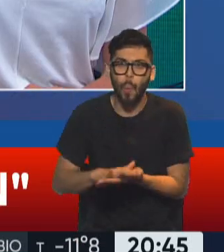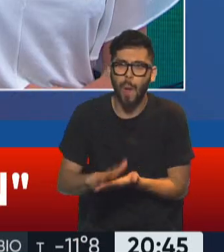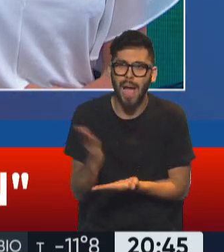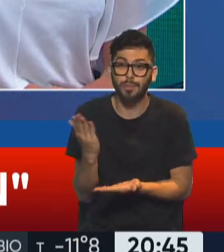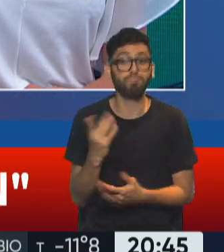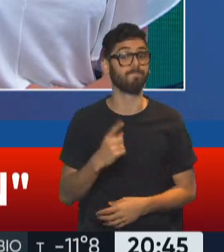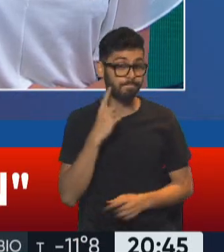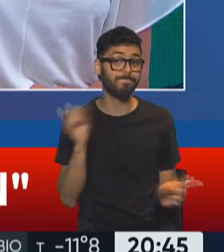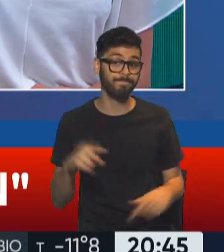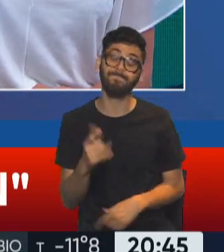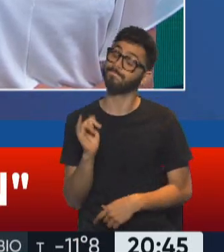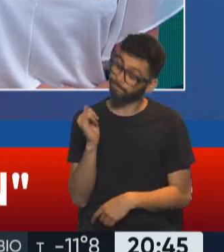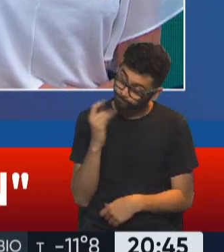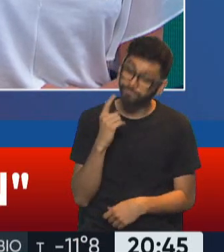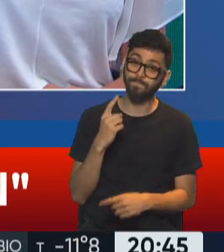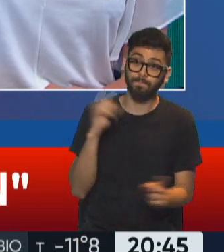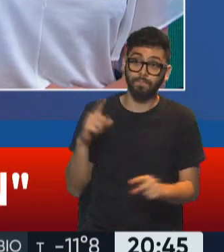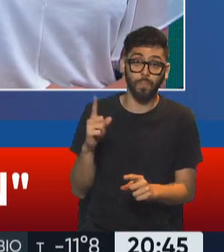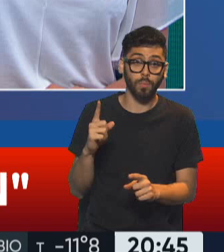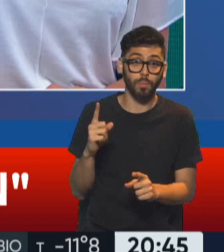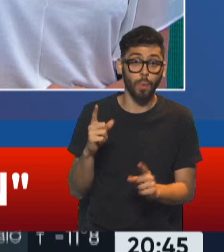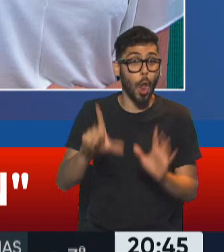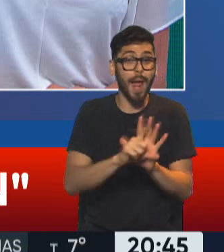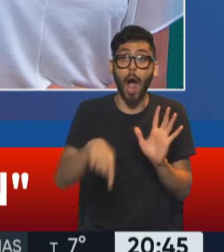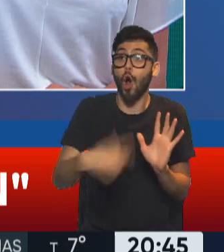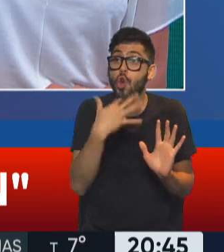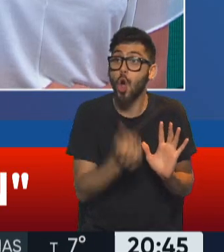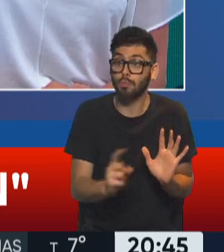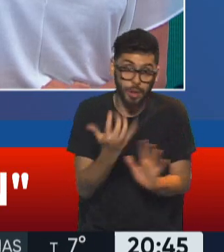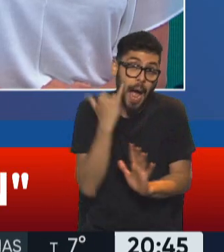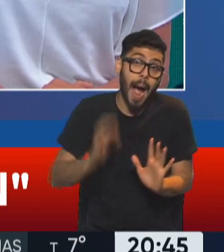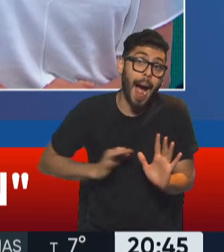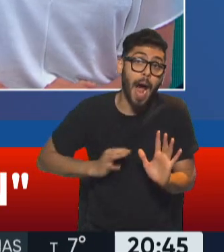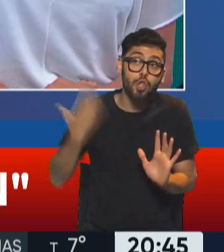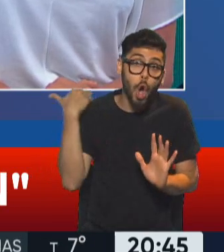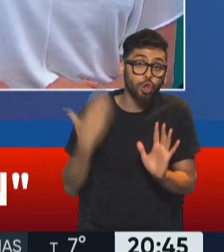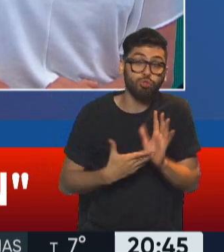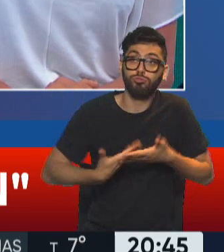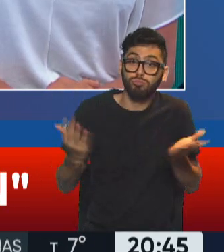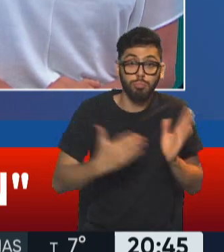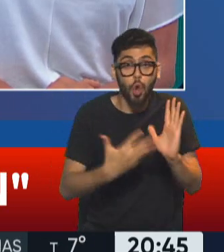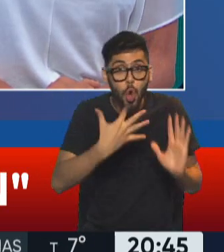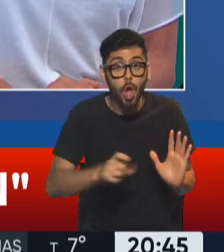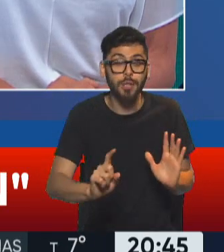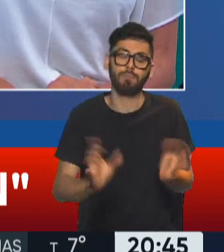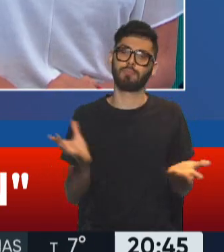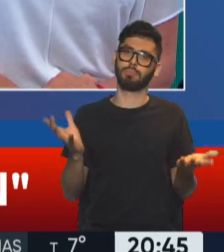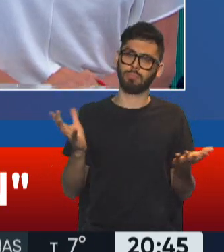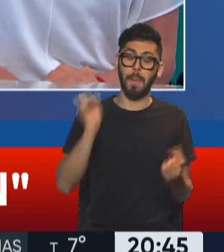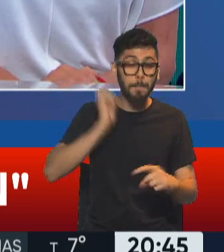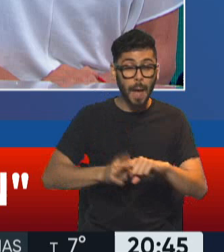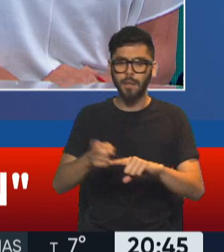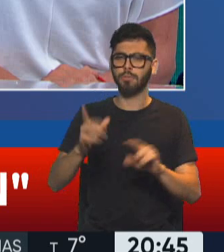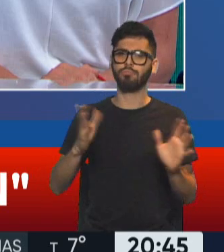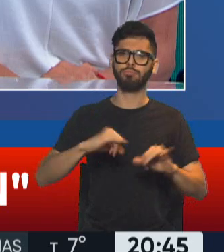Eso la verdad que es increíble, y es increíble que a esta altura no se esté cumpliendo con la ley, porque tiene ya muchos años y no se está cumpliendo. Pero además, durante la campaña